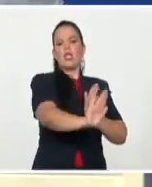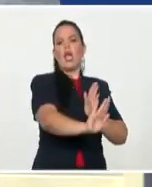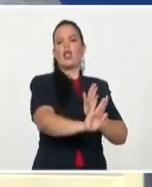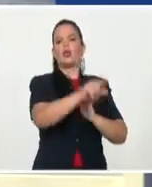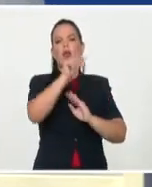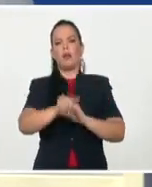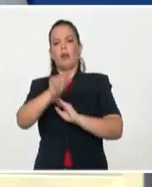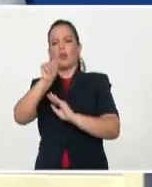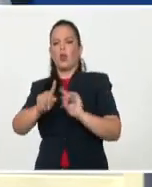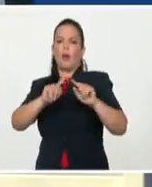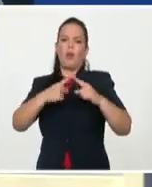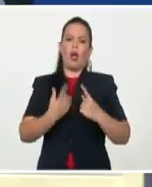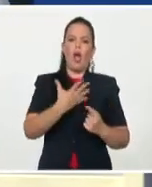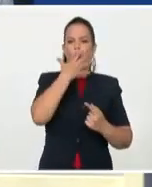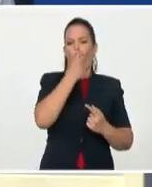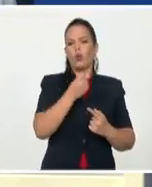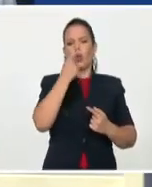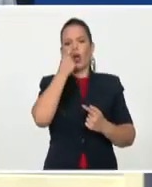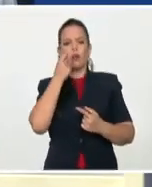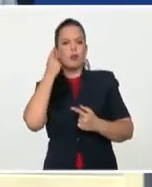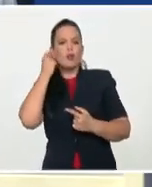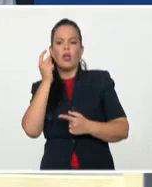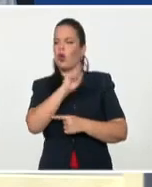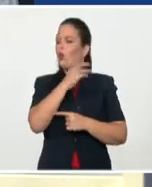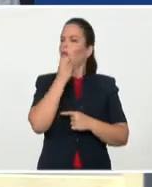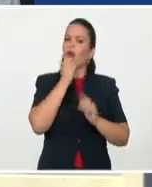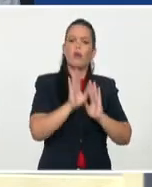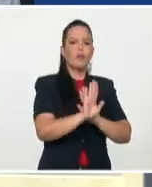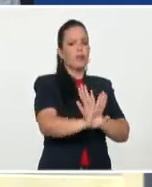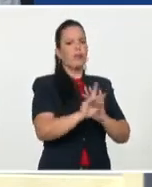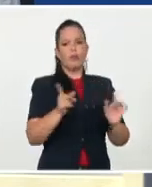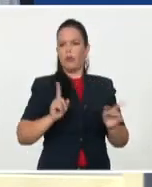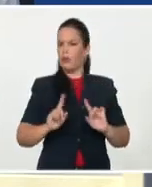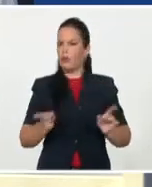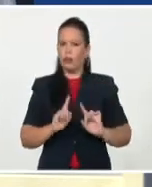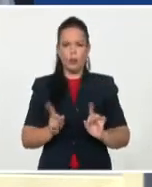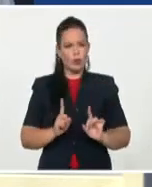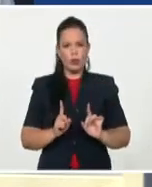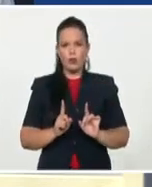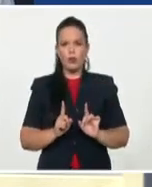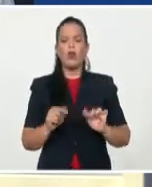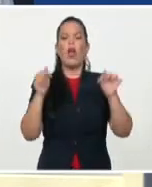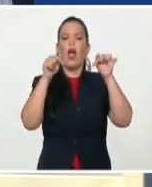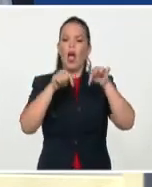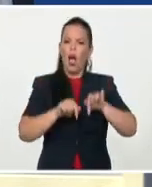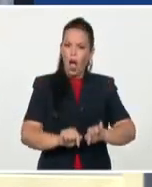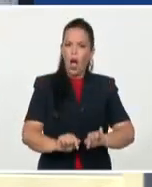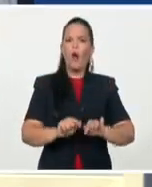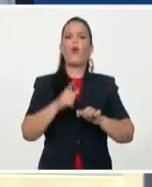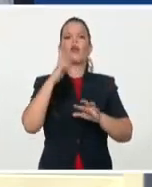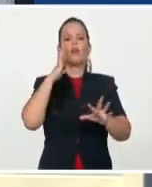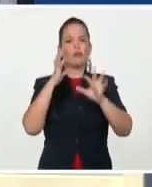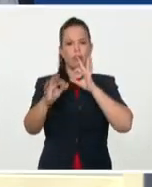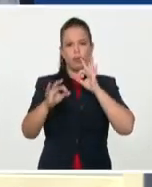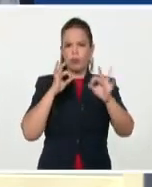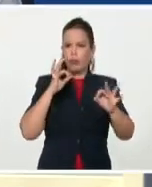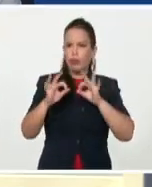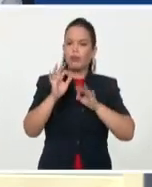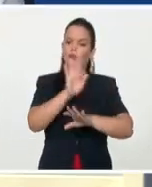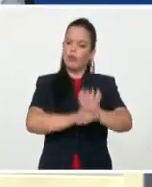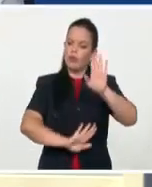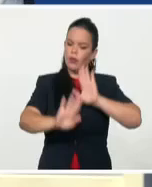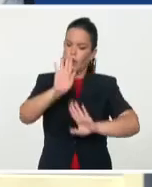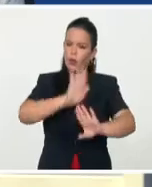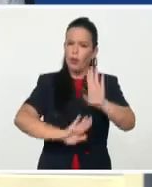de género, sexo, género, y ofrece una más amplia protección, amplía la